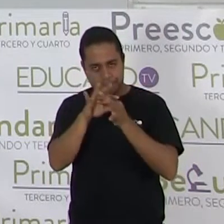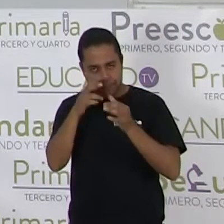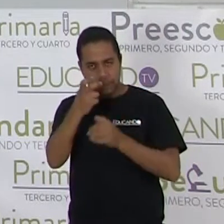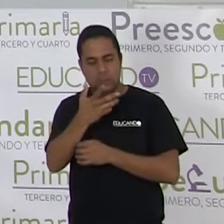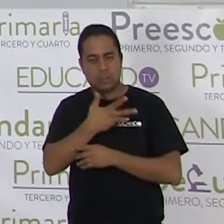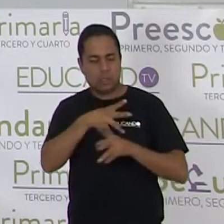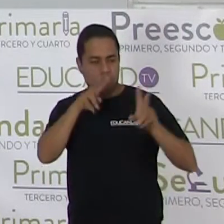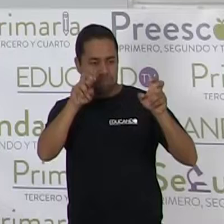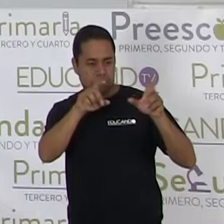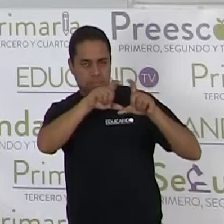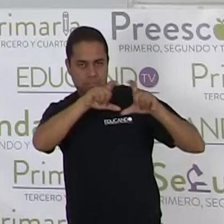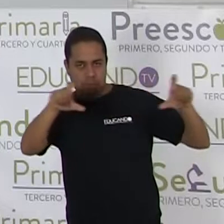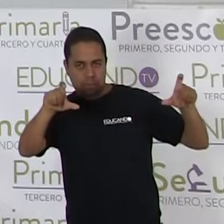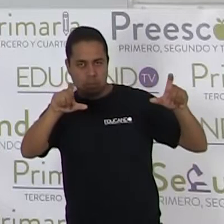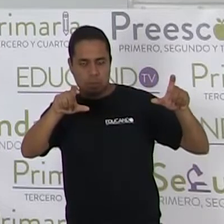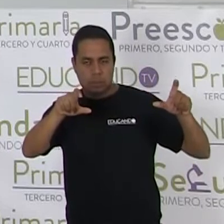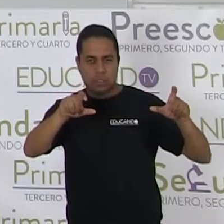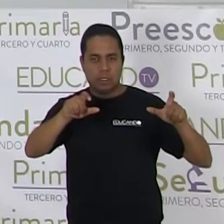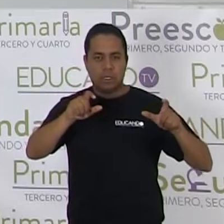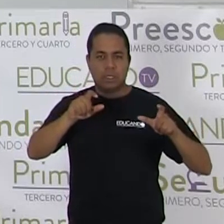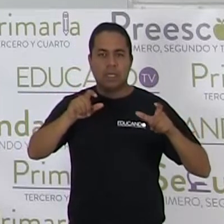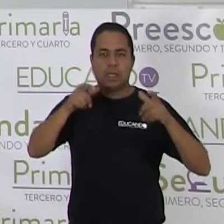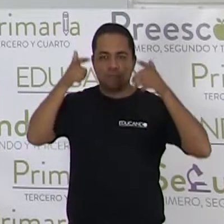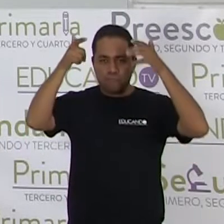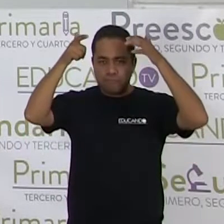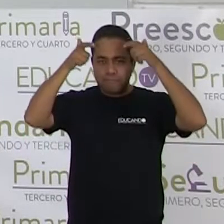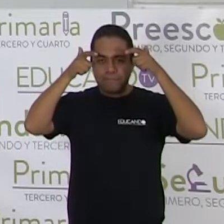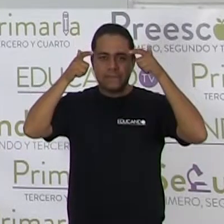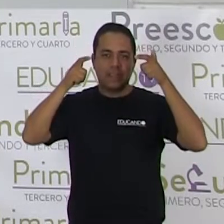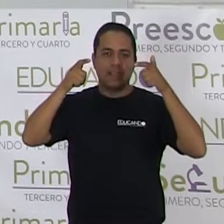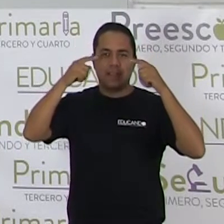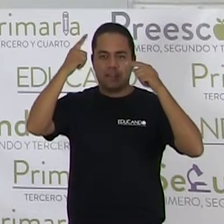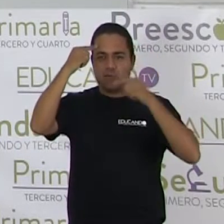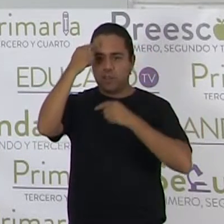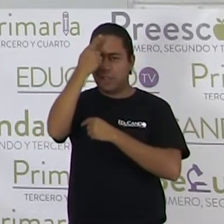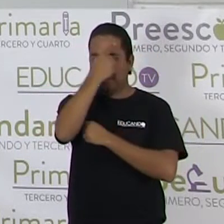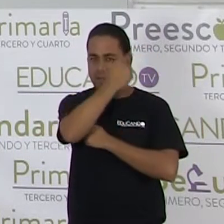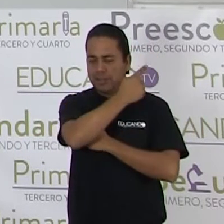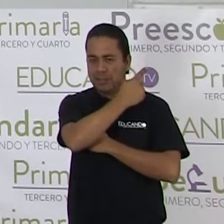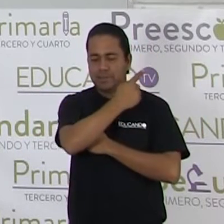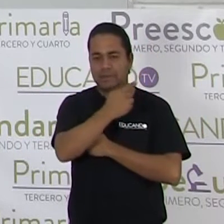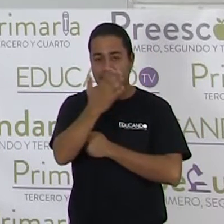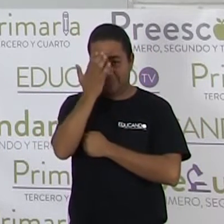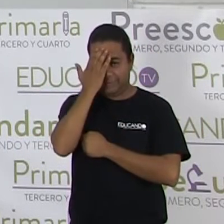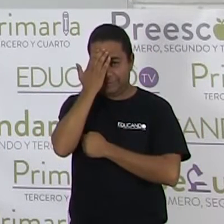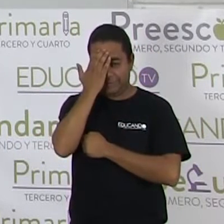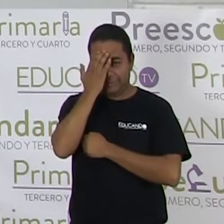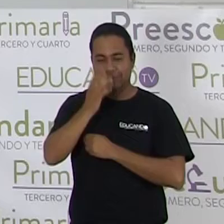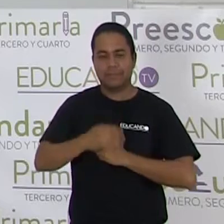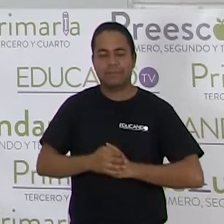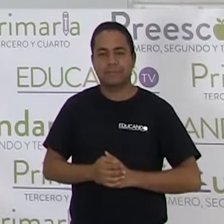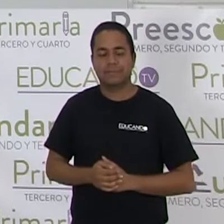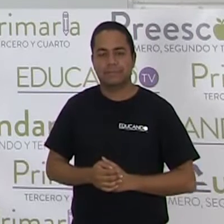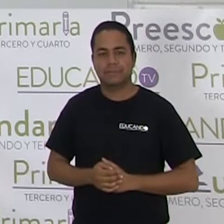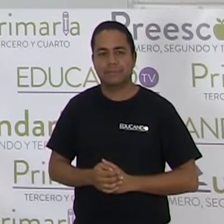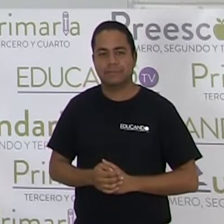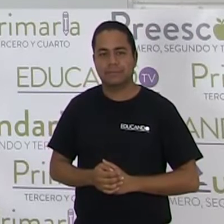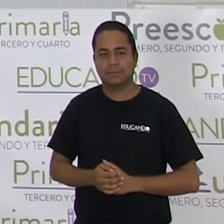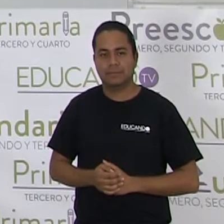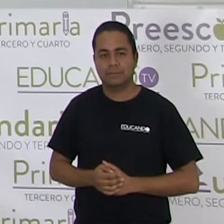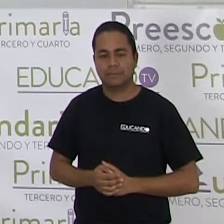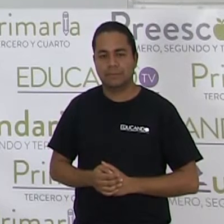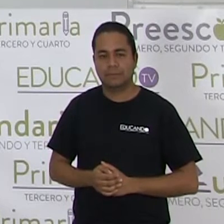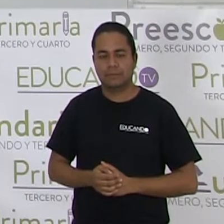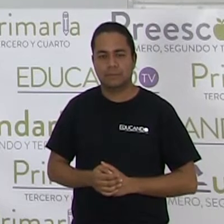por título Frankenstein. ¿Te suena conocido? Bien, dice así: